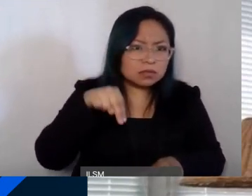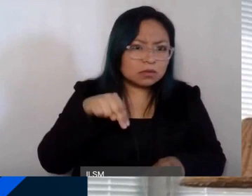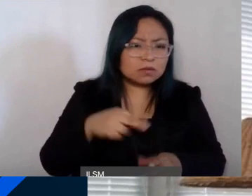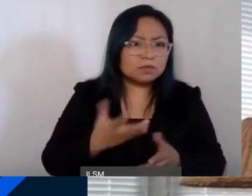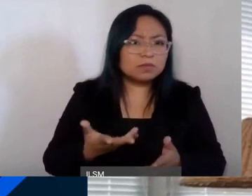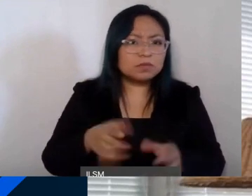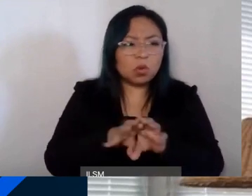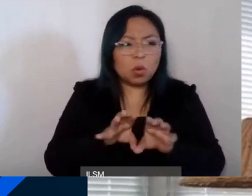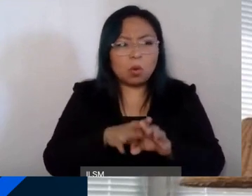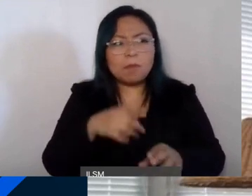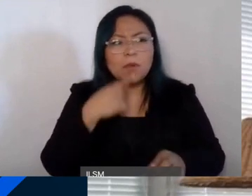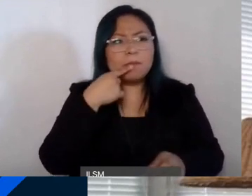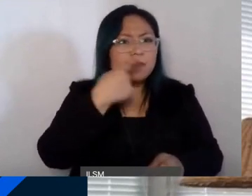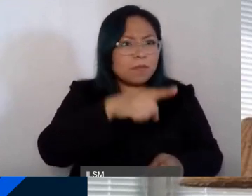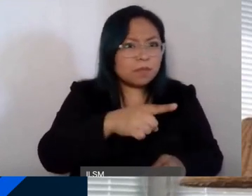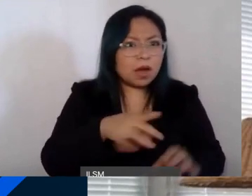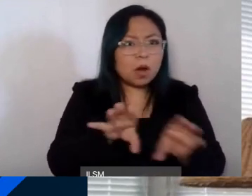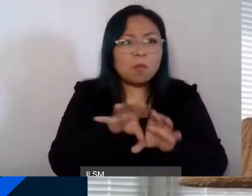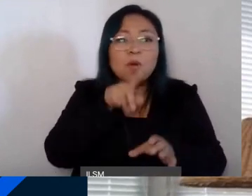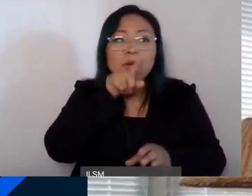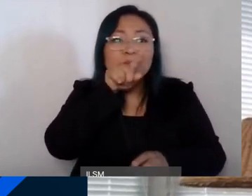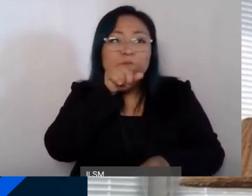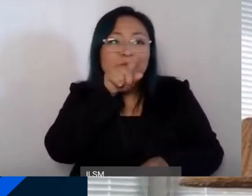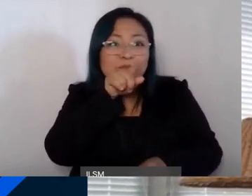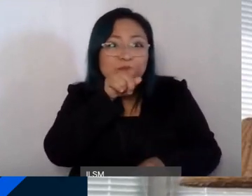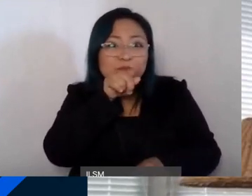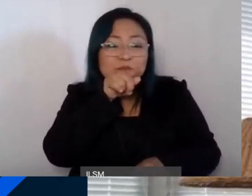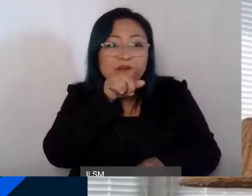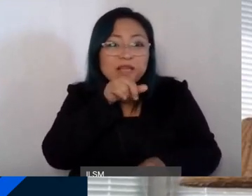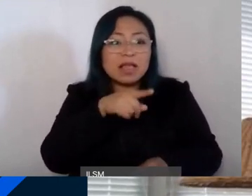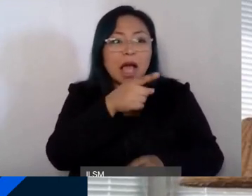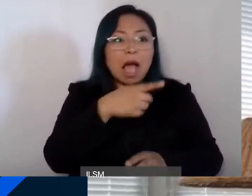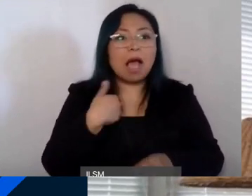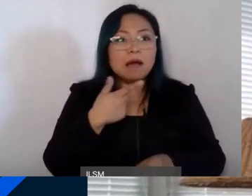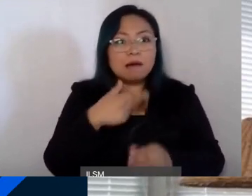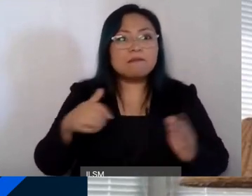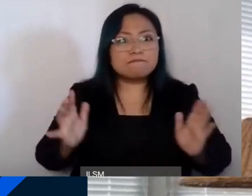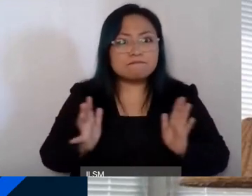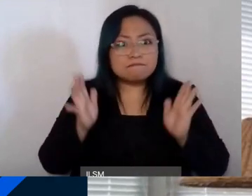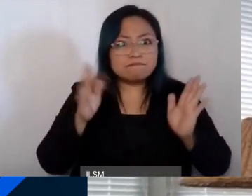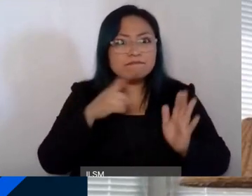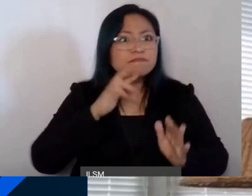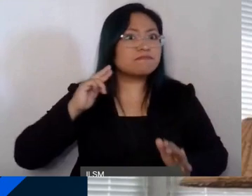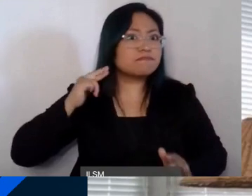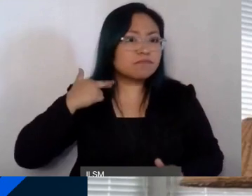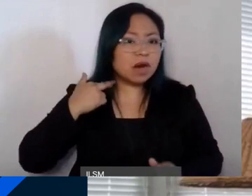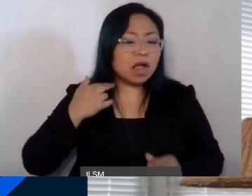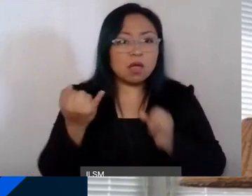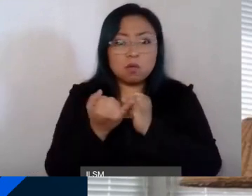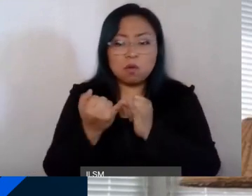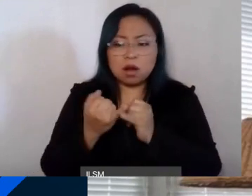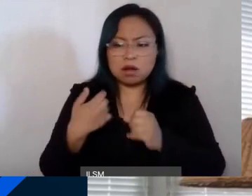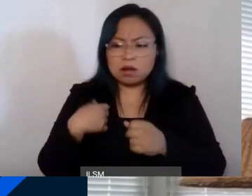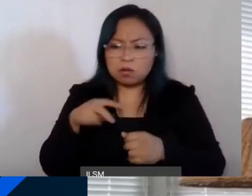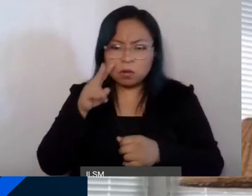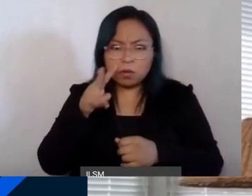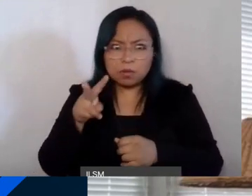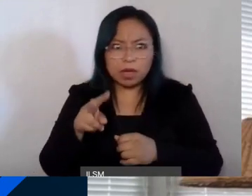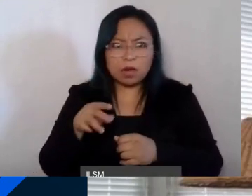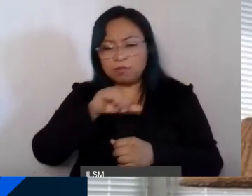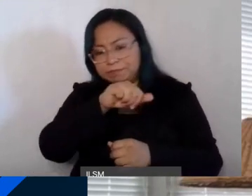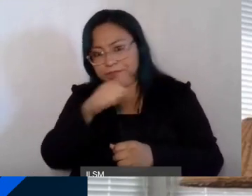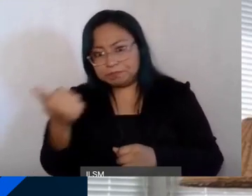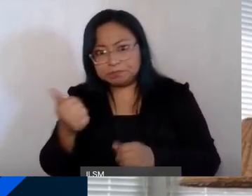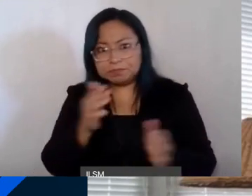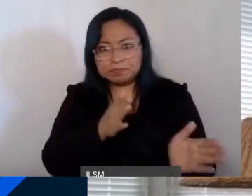de mandar el pollito a aquello y también está con las plantas se ha visto el clic